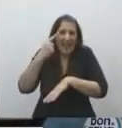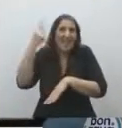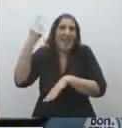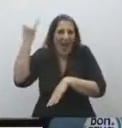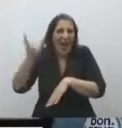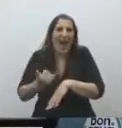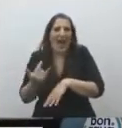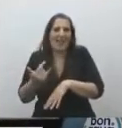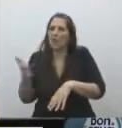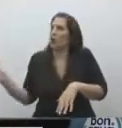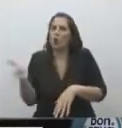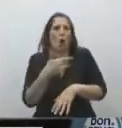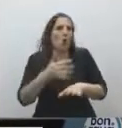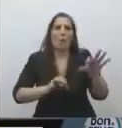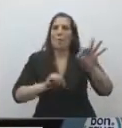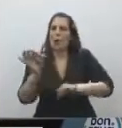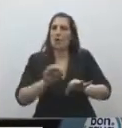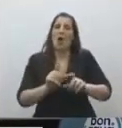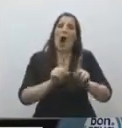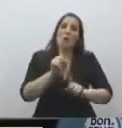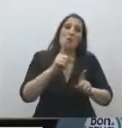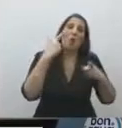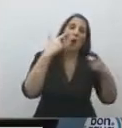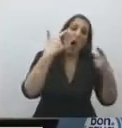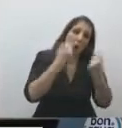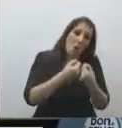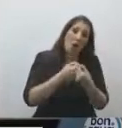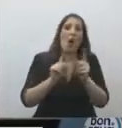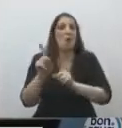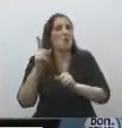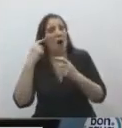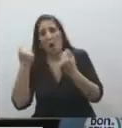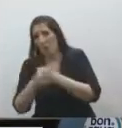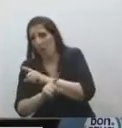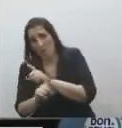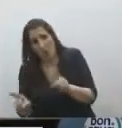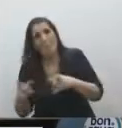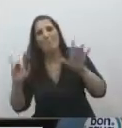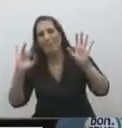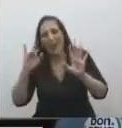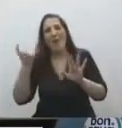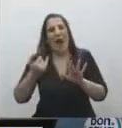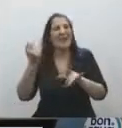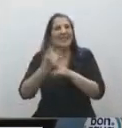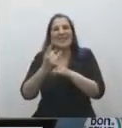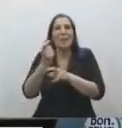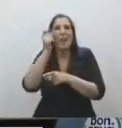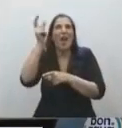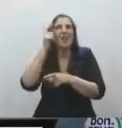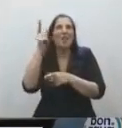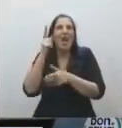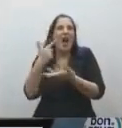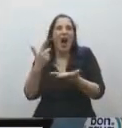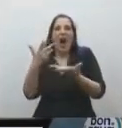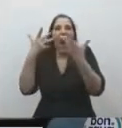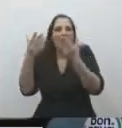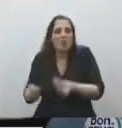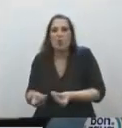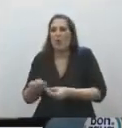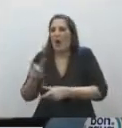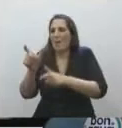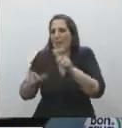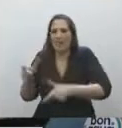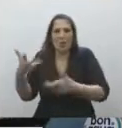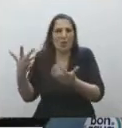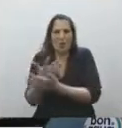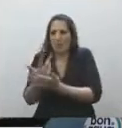que no esté, que yo me manifieste, uno más, uno menos, no hace nada. Y se hace la diferencia. Hubieron legisladores que votaron a